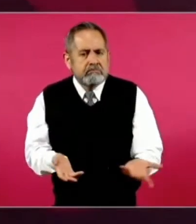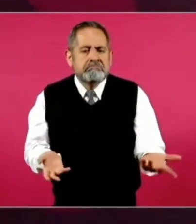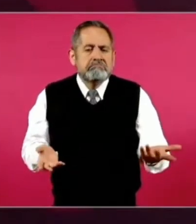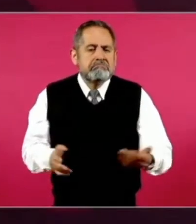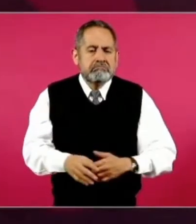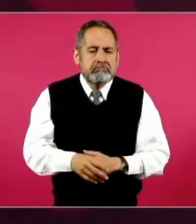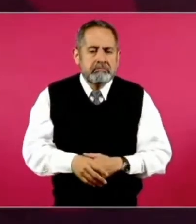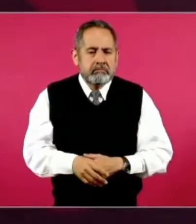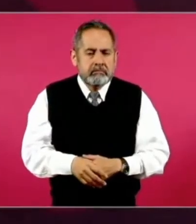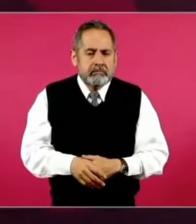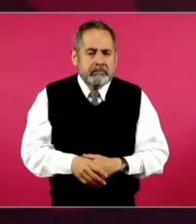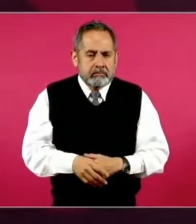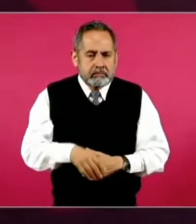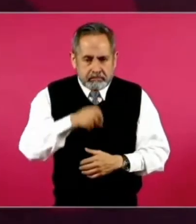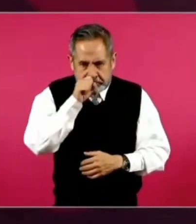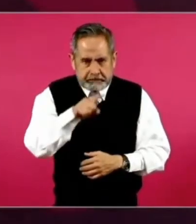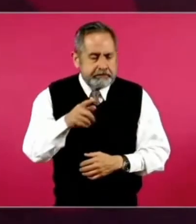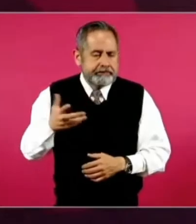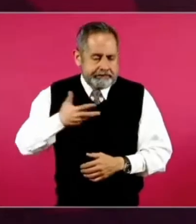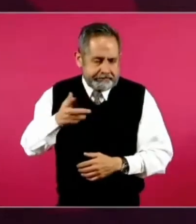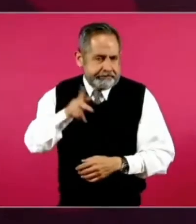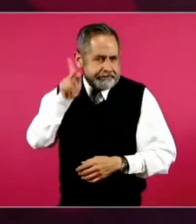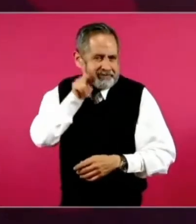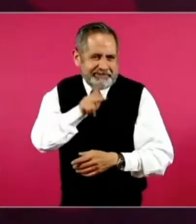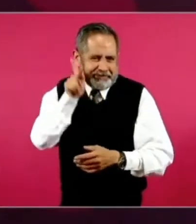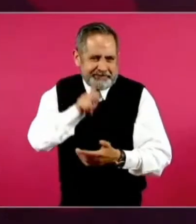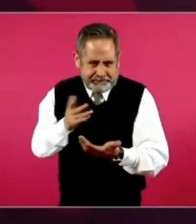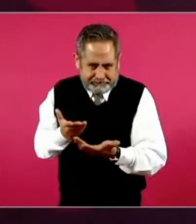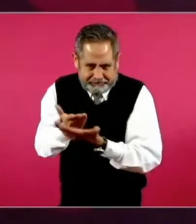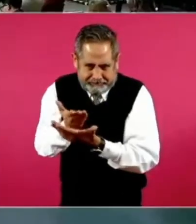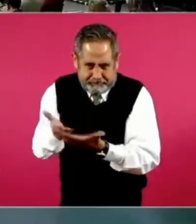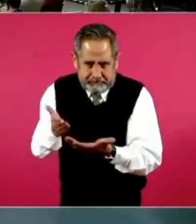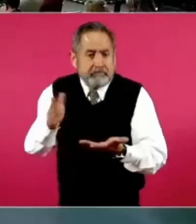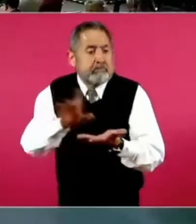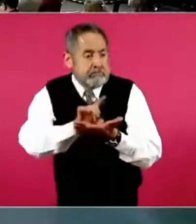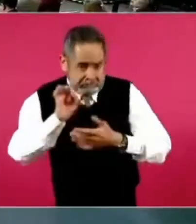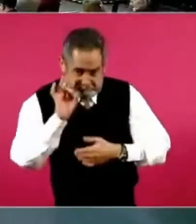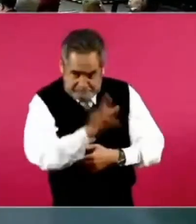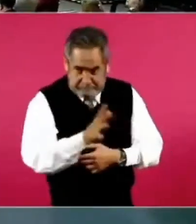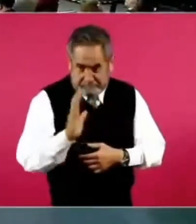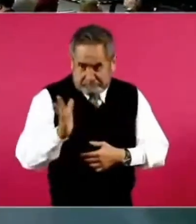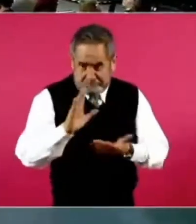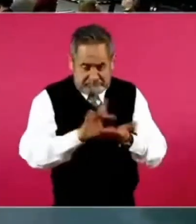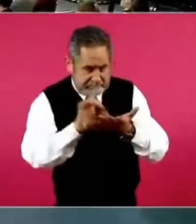y que además existen las pruebas, y ya se las envié.